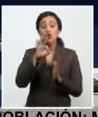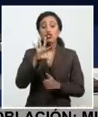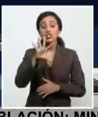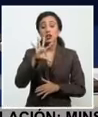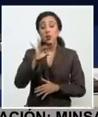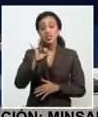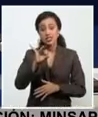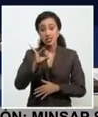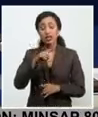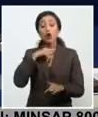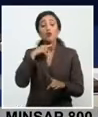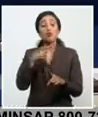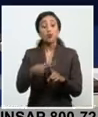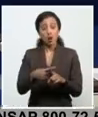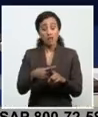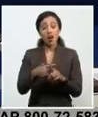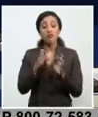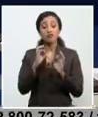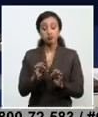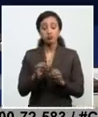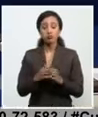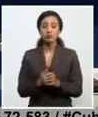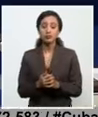1.857 muestras que fueron procesadas.